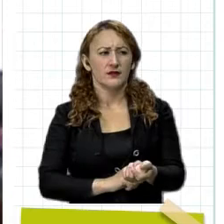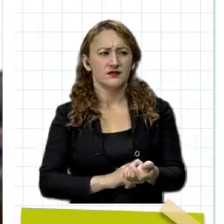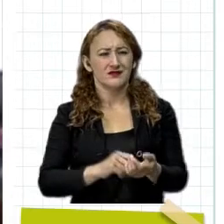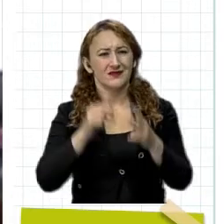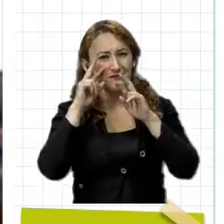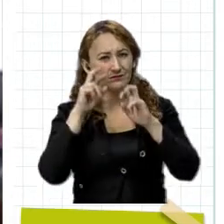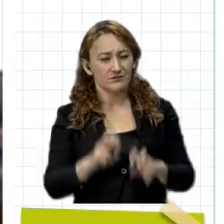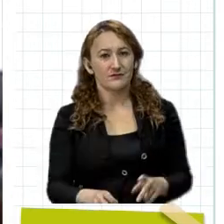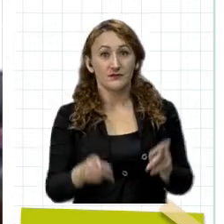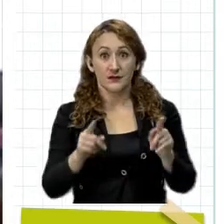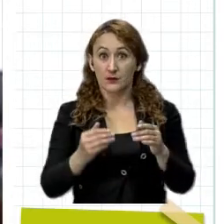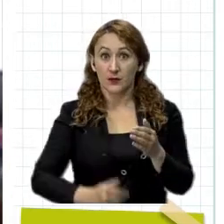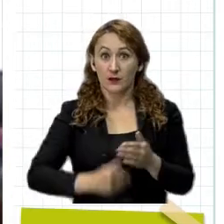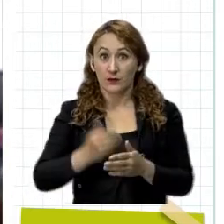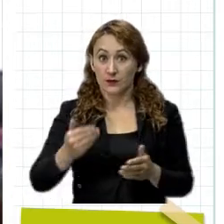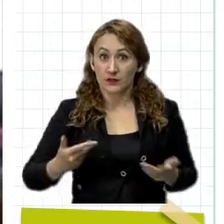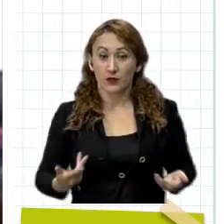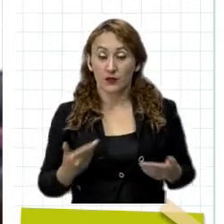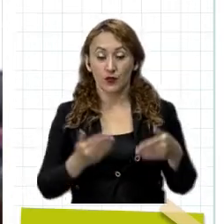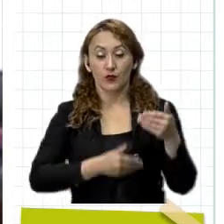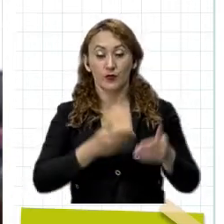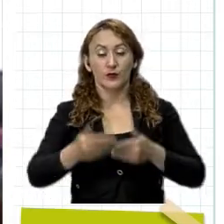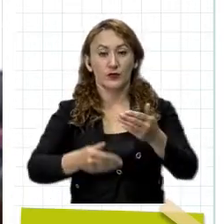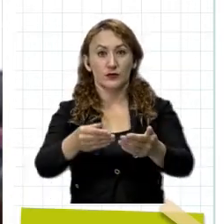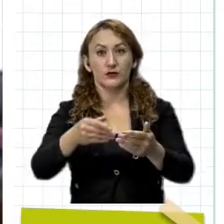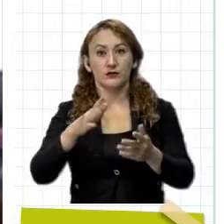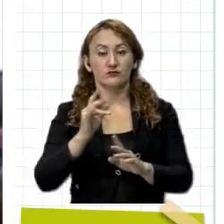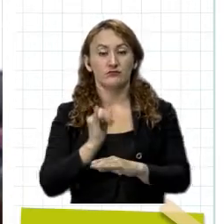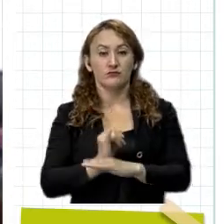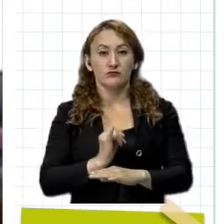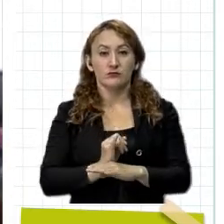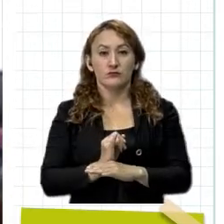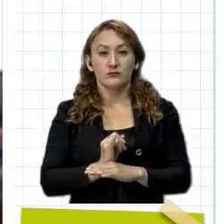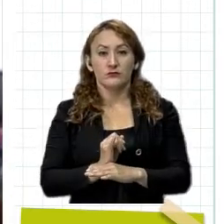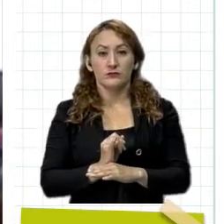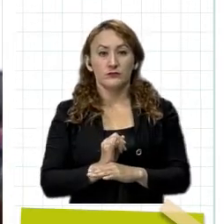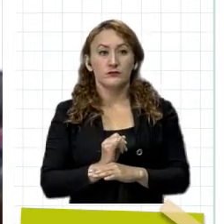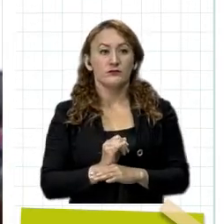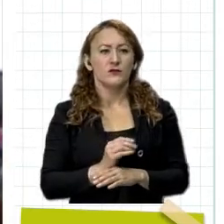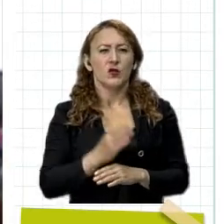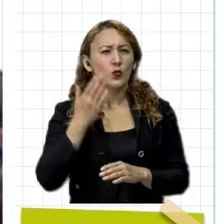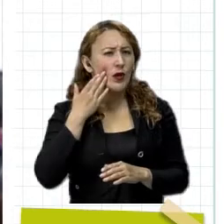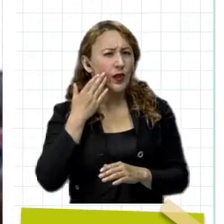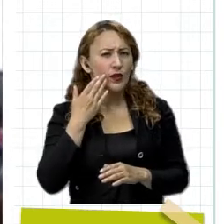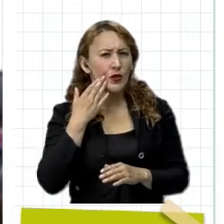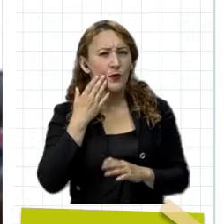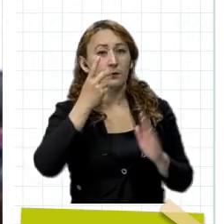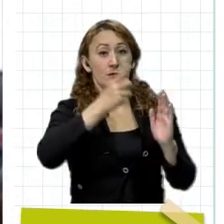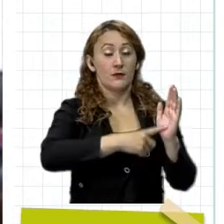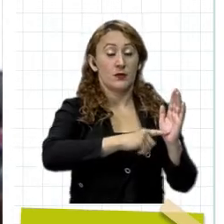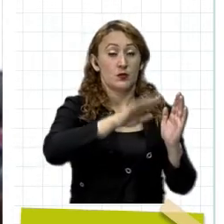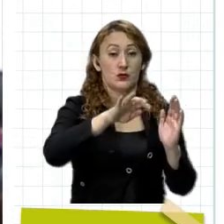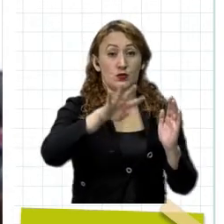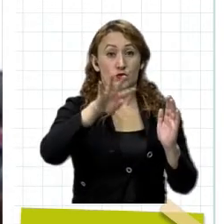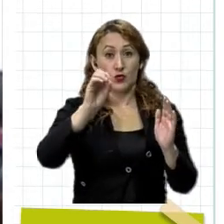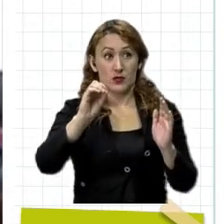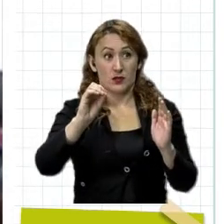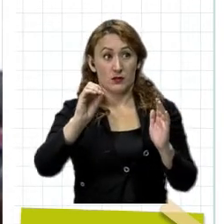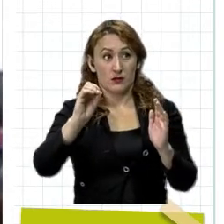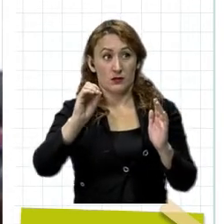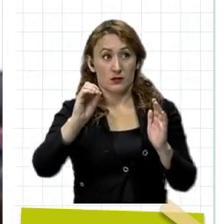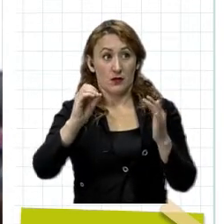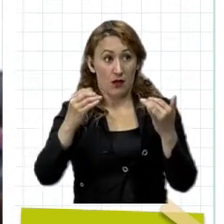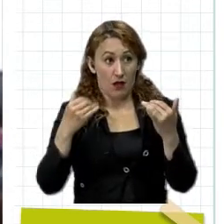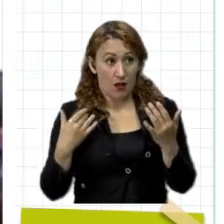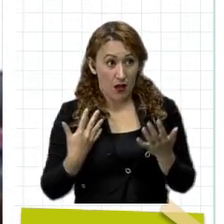también iniciaron su proceso de institucionalización en los años 1990. Y que todavía, 30